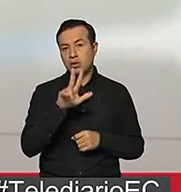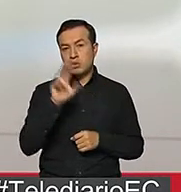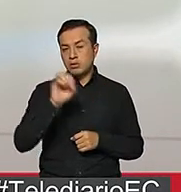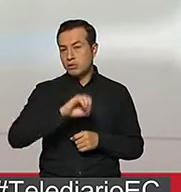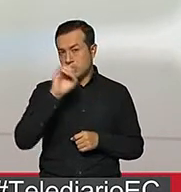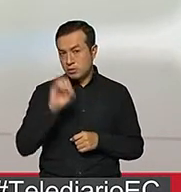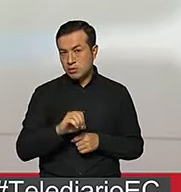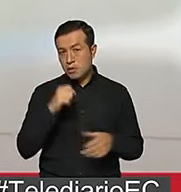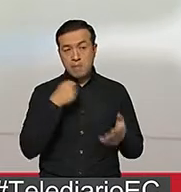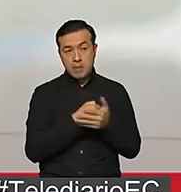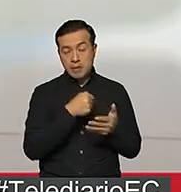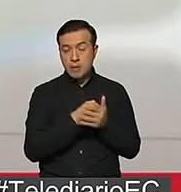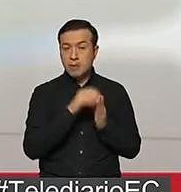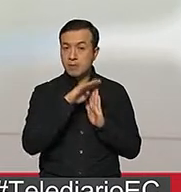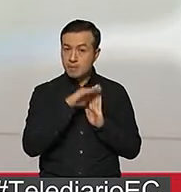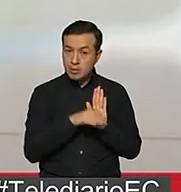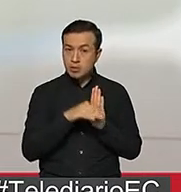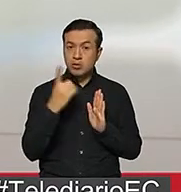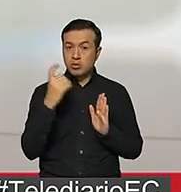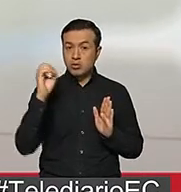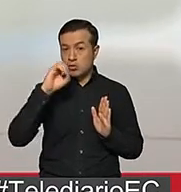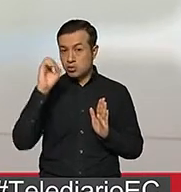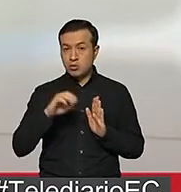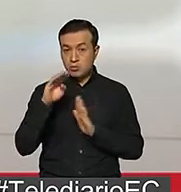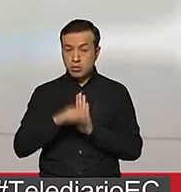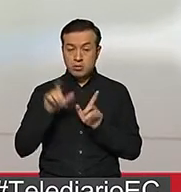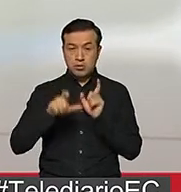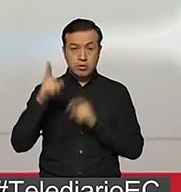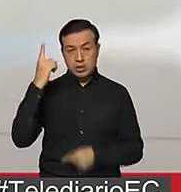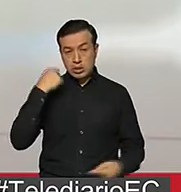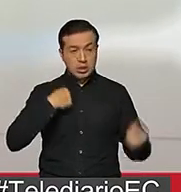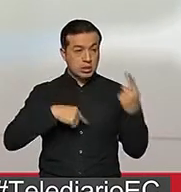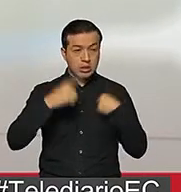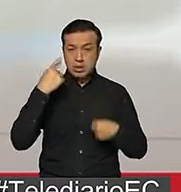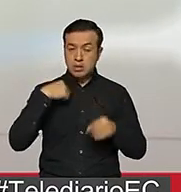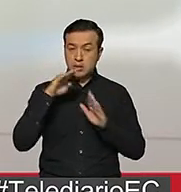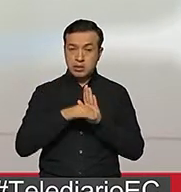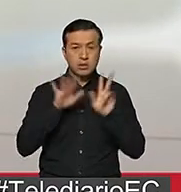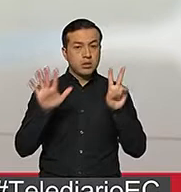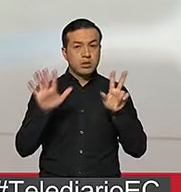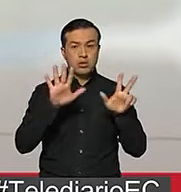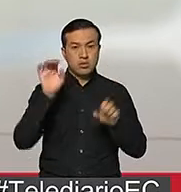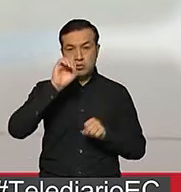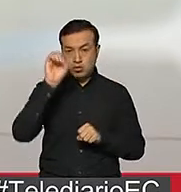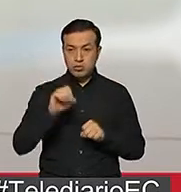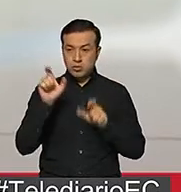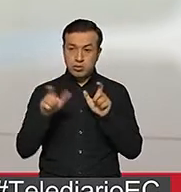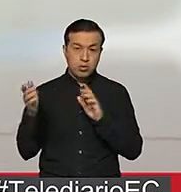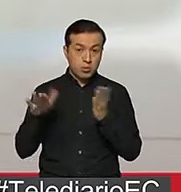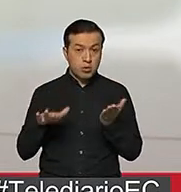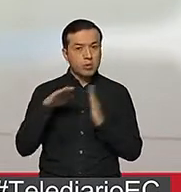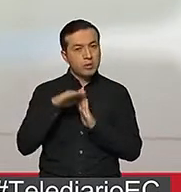ciento de tránsito 11% menos lesionados y 78% menos fallecidos esta